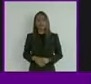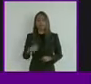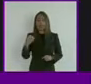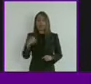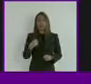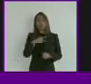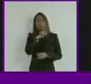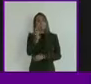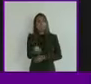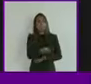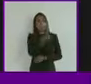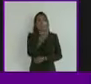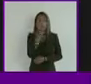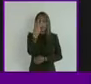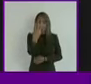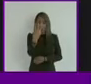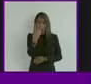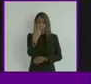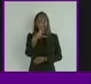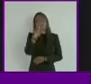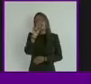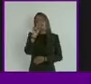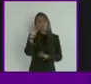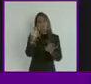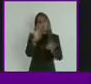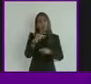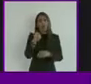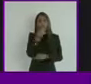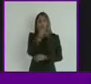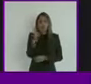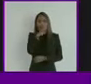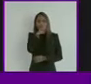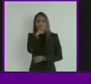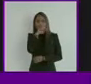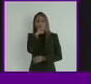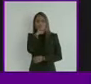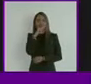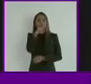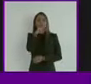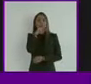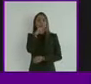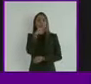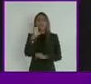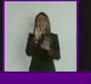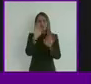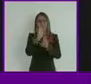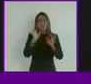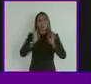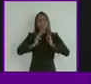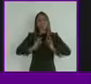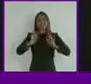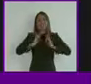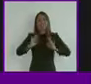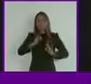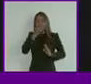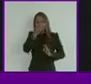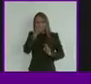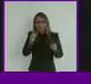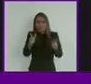ronda, que no es pregunta ya, no se preocupen, ya no dejen de sudar, no pasa nada, ya estamos cerrando. Quiero